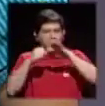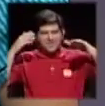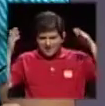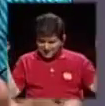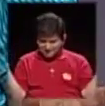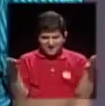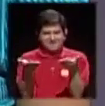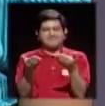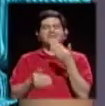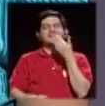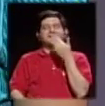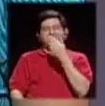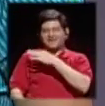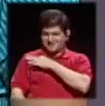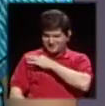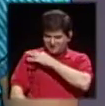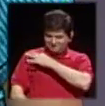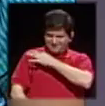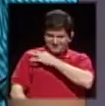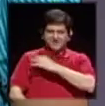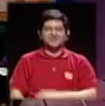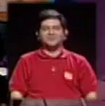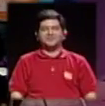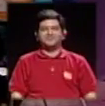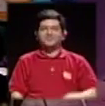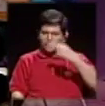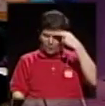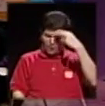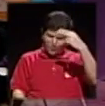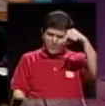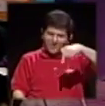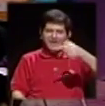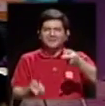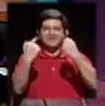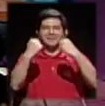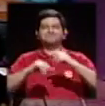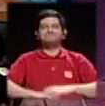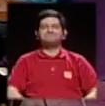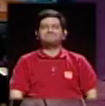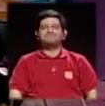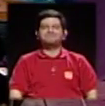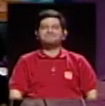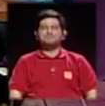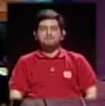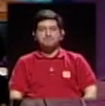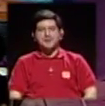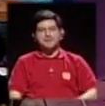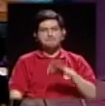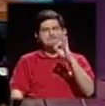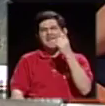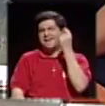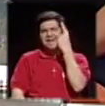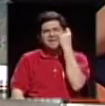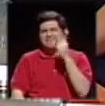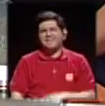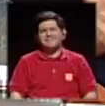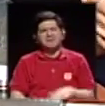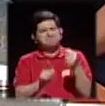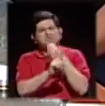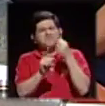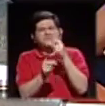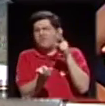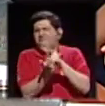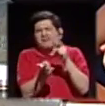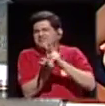bienvenidas. Gracias por la invitación. Es un honor estar con ustedes. Bien, ¿qué estamos entendiendo por violencia sexual? ¿A